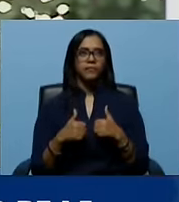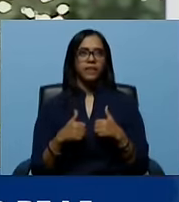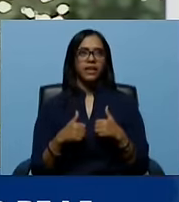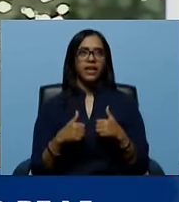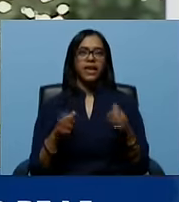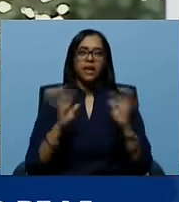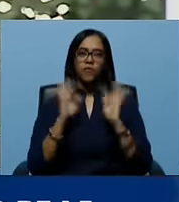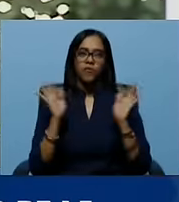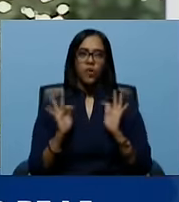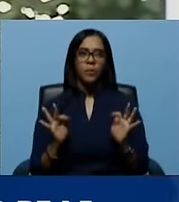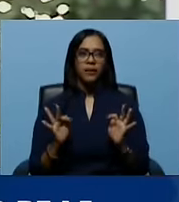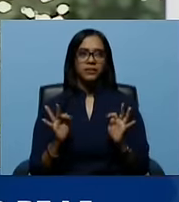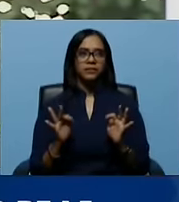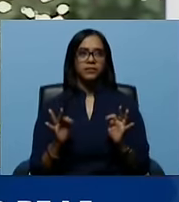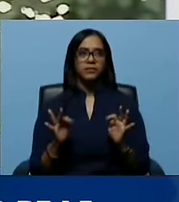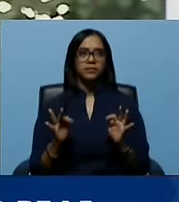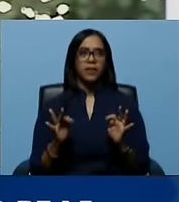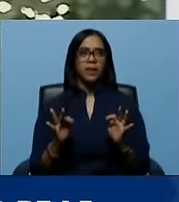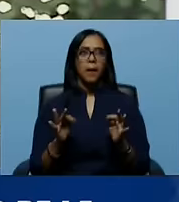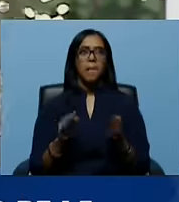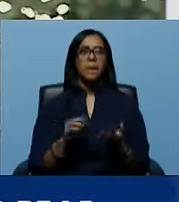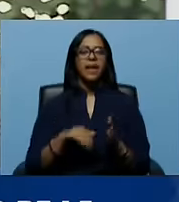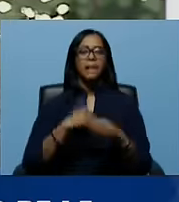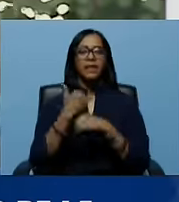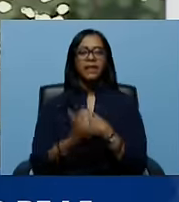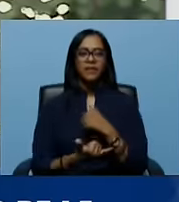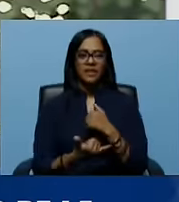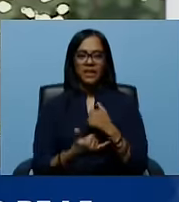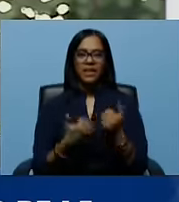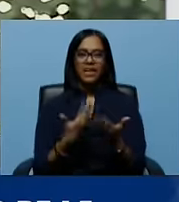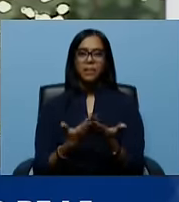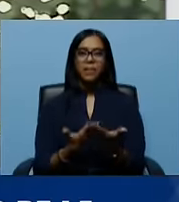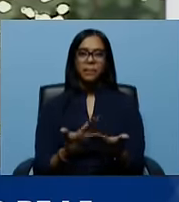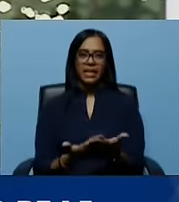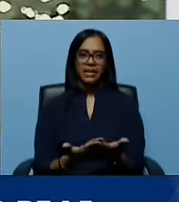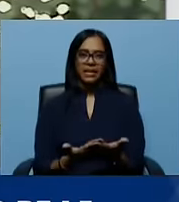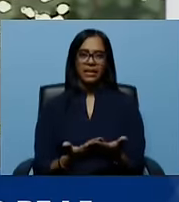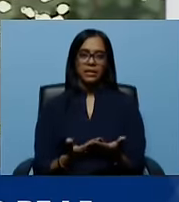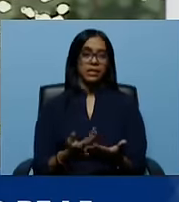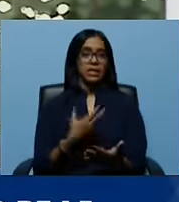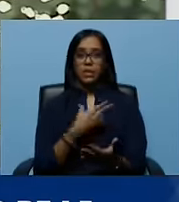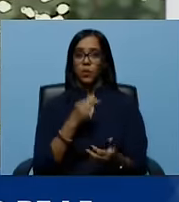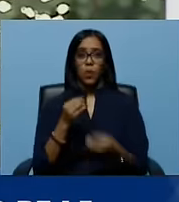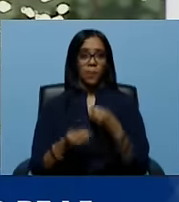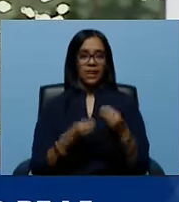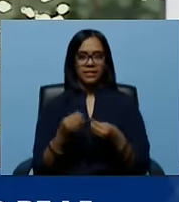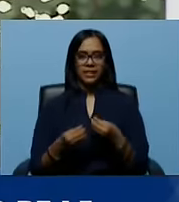eran metodologías para planificar en el papel y no para hacer.